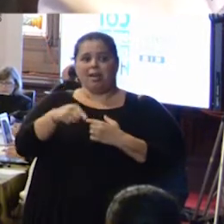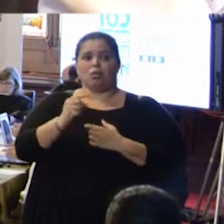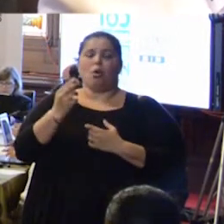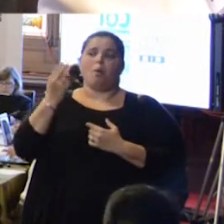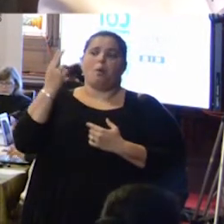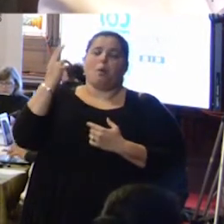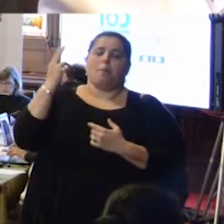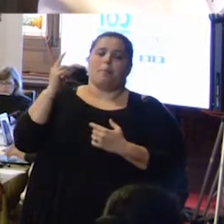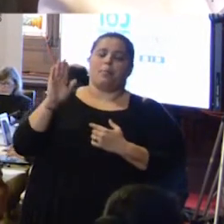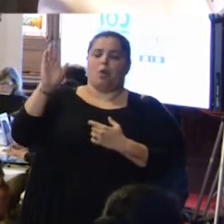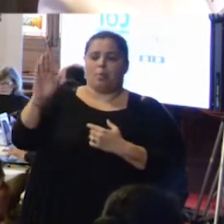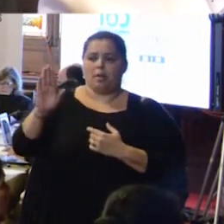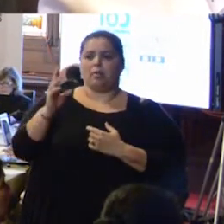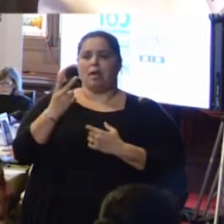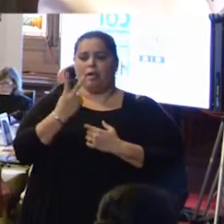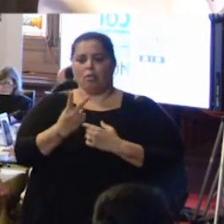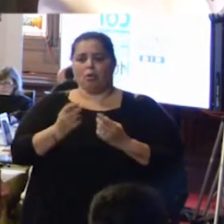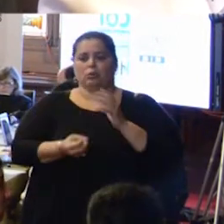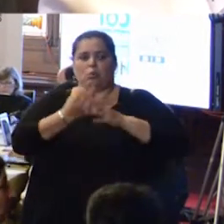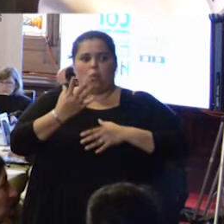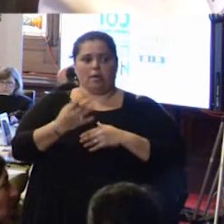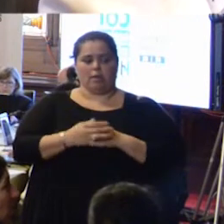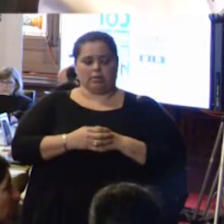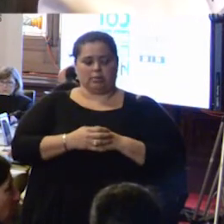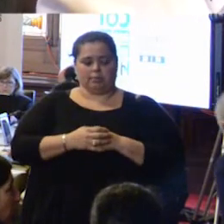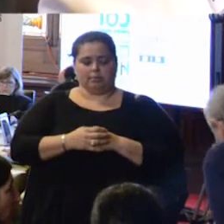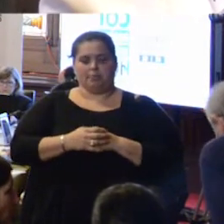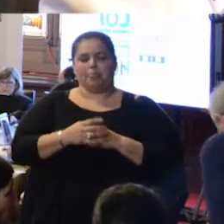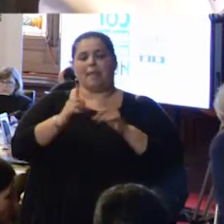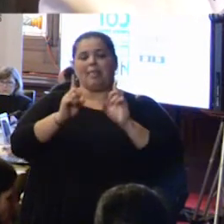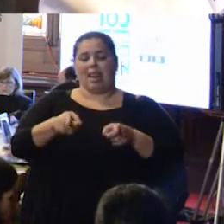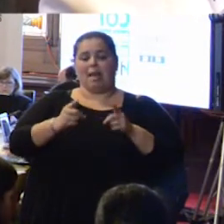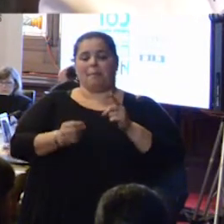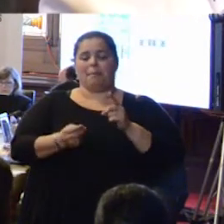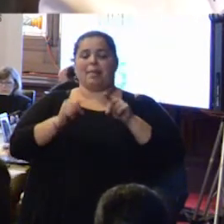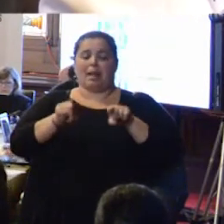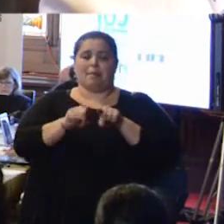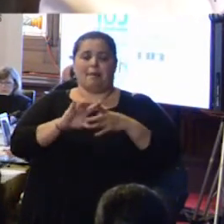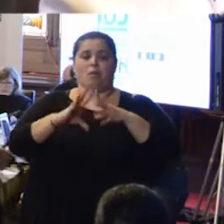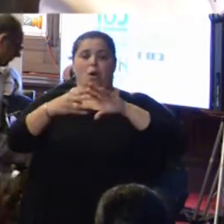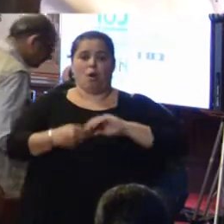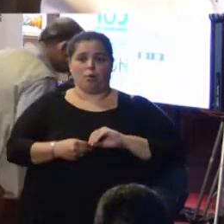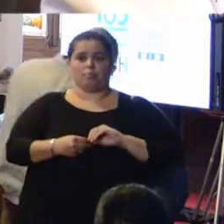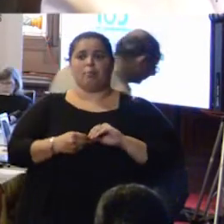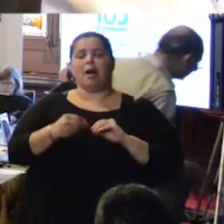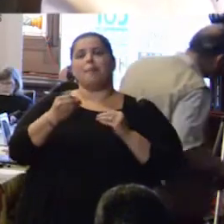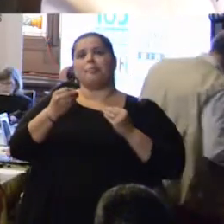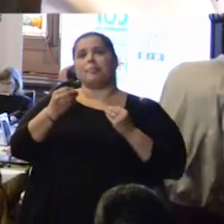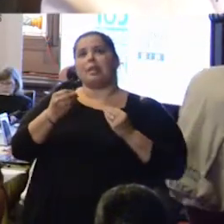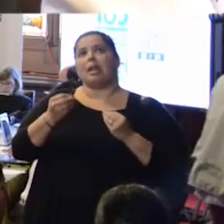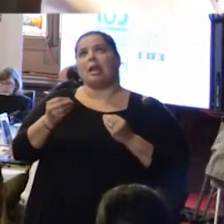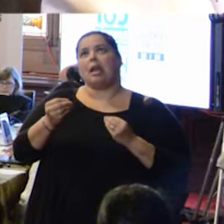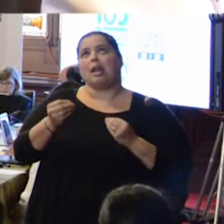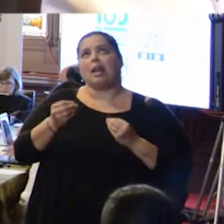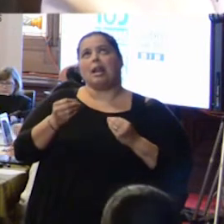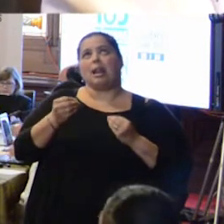esos instrumentos que son de defensa de los derechos fundamentales. Asimismo, en todos los otros campos, la institucionalidad panameña se ha